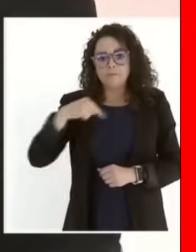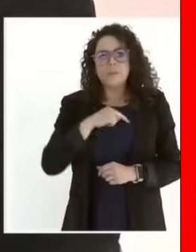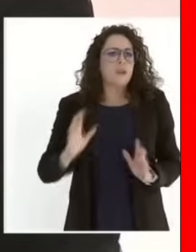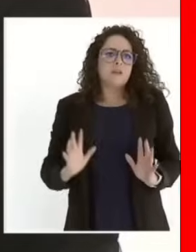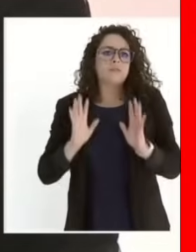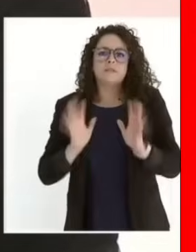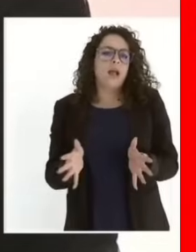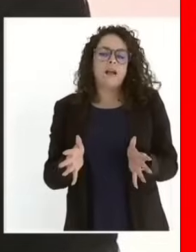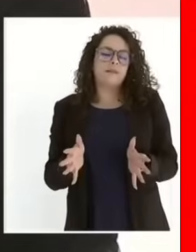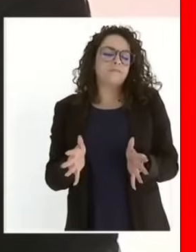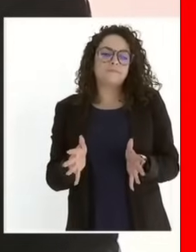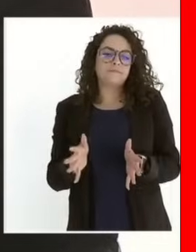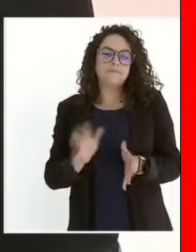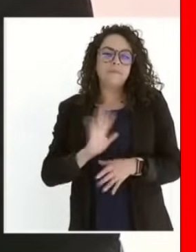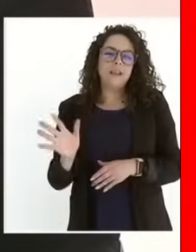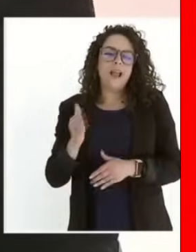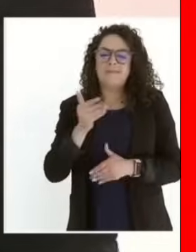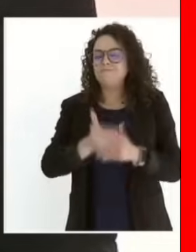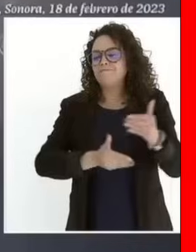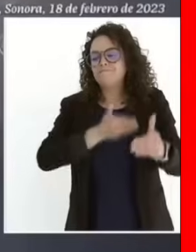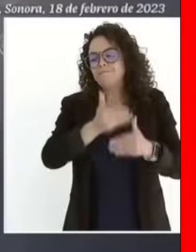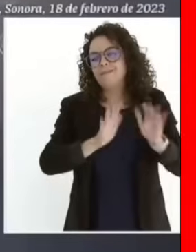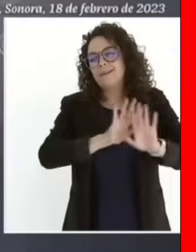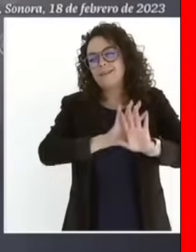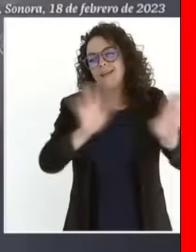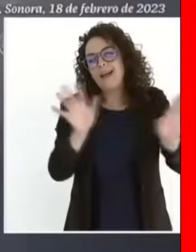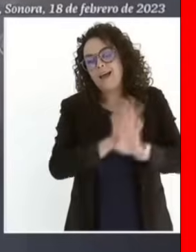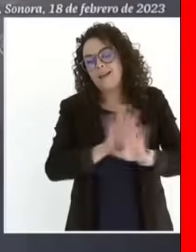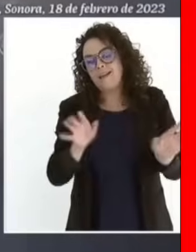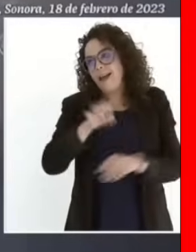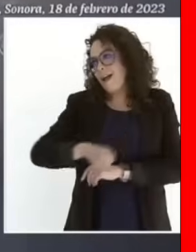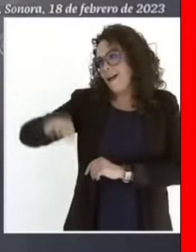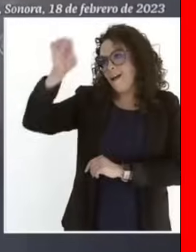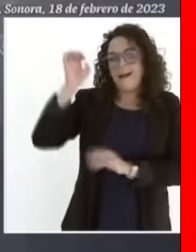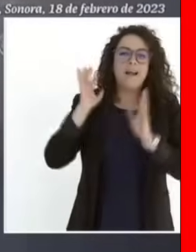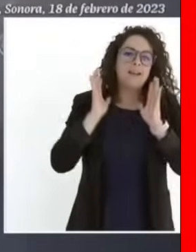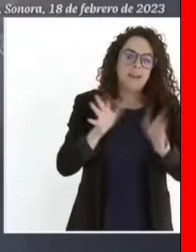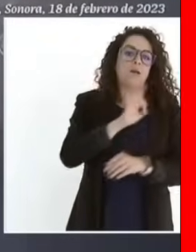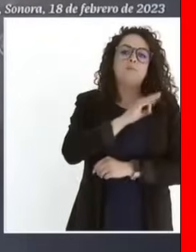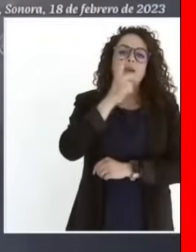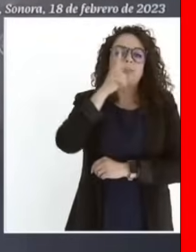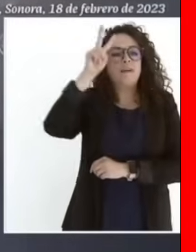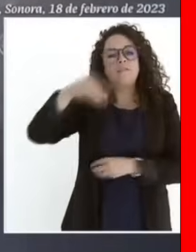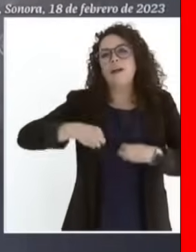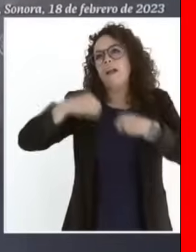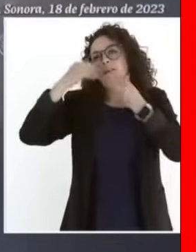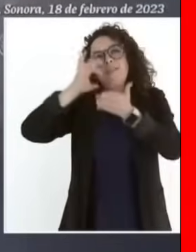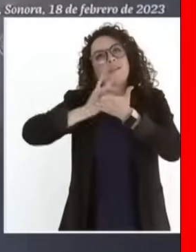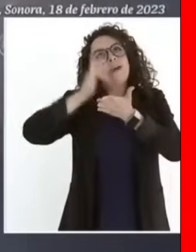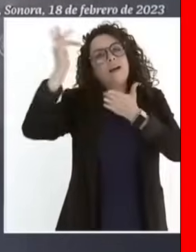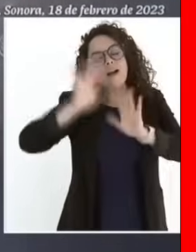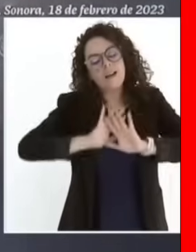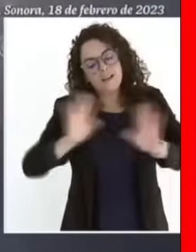vamos de salida ya hasta podemos decir Gracias a la vida que nos ad tanto pero tenemos que pensar en los